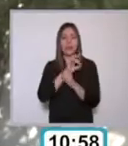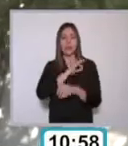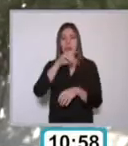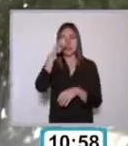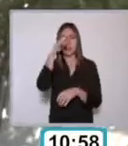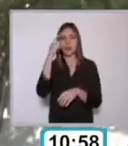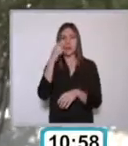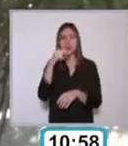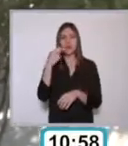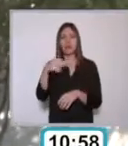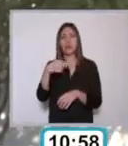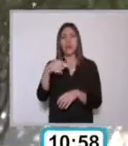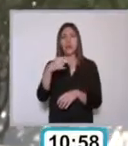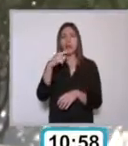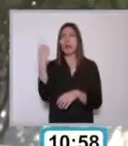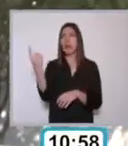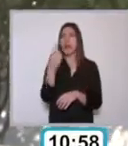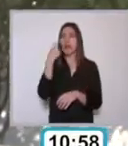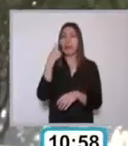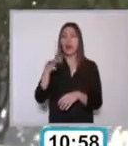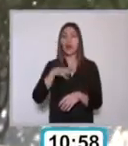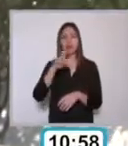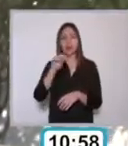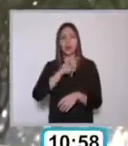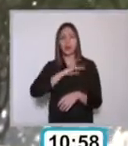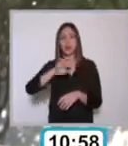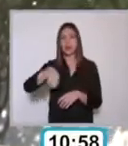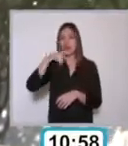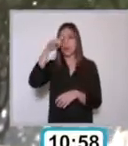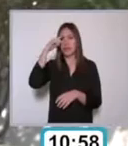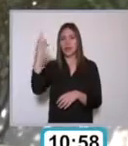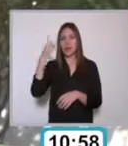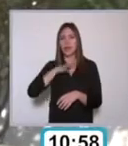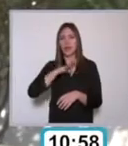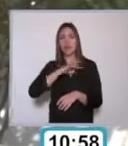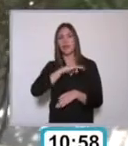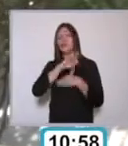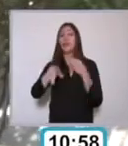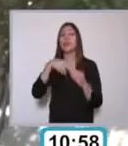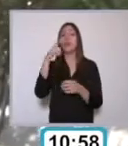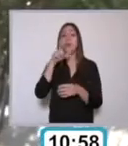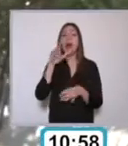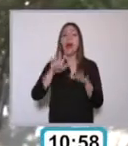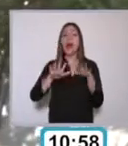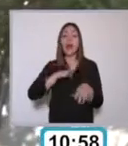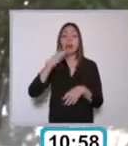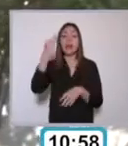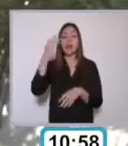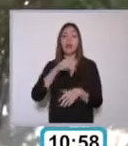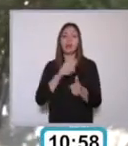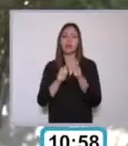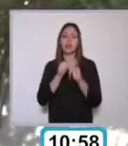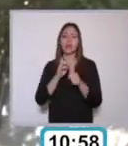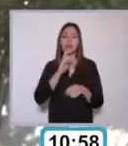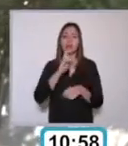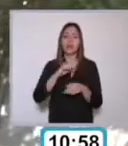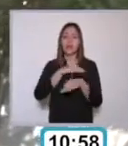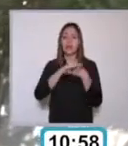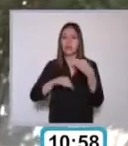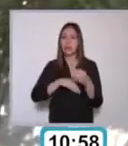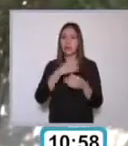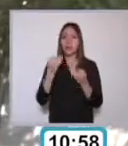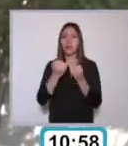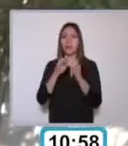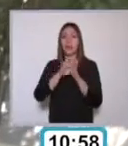fácil, el nombre no es tan común y nos encuentran en todos lados. Tratamos de responder todos los mensajes mensajes que nos envían. Y mejor si son fotos así